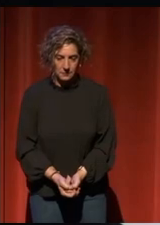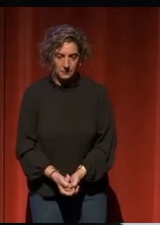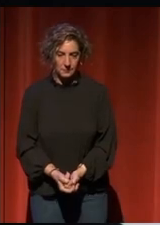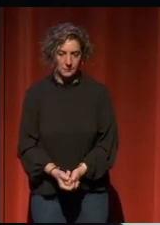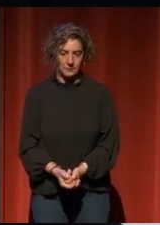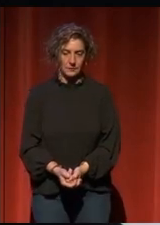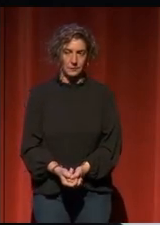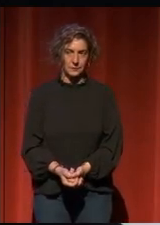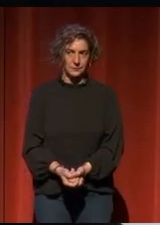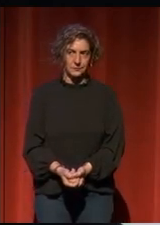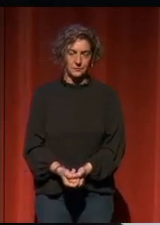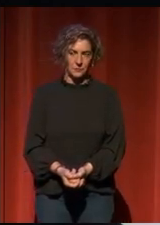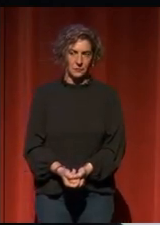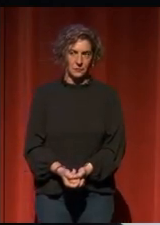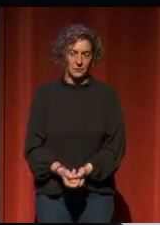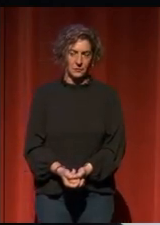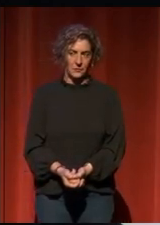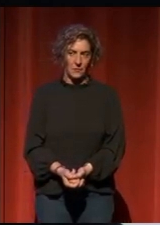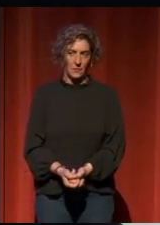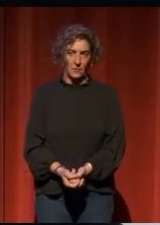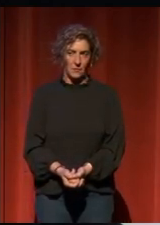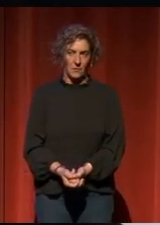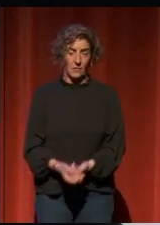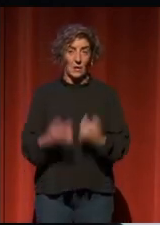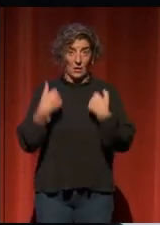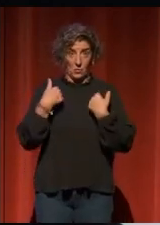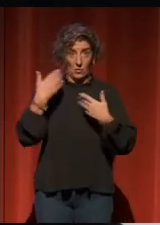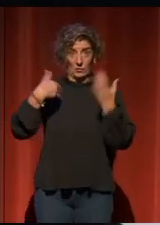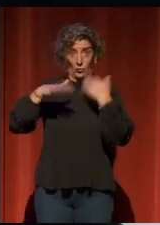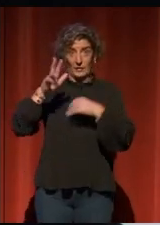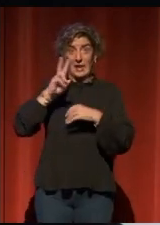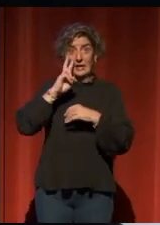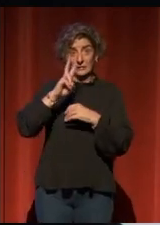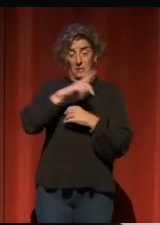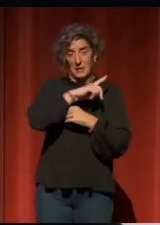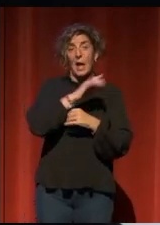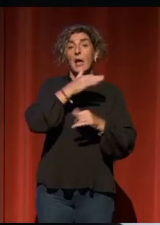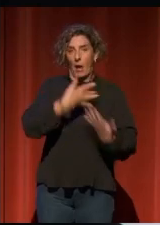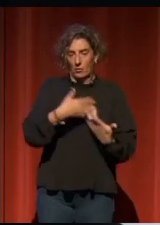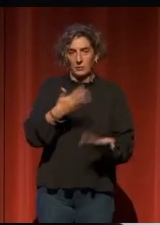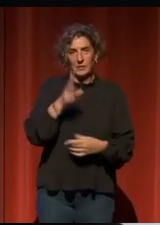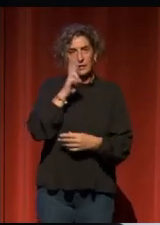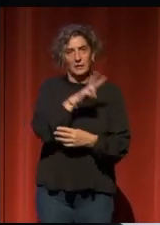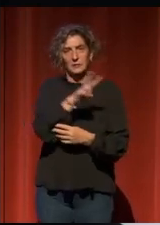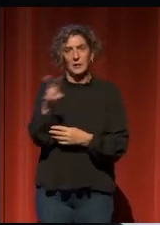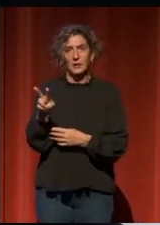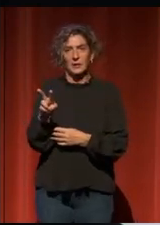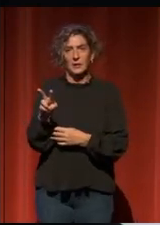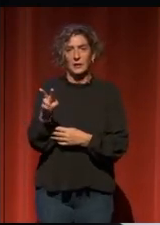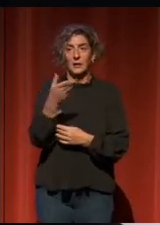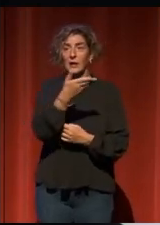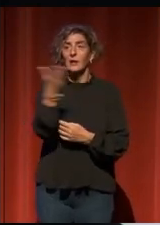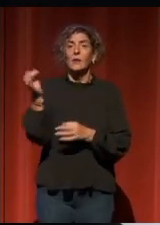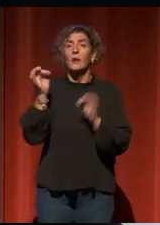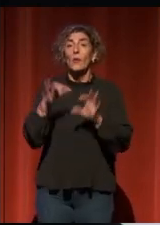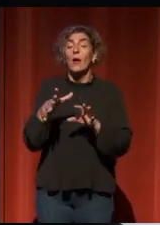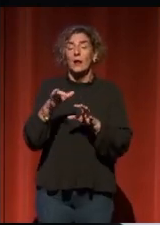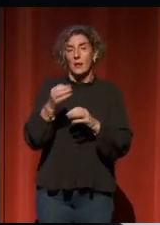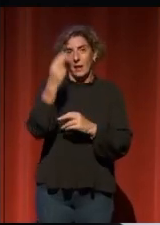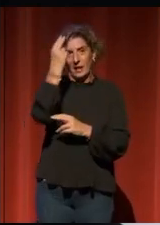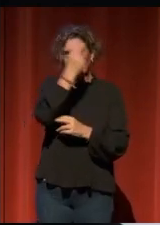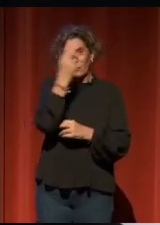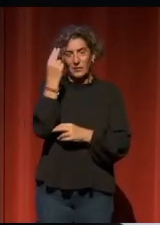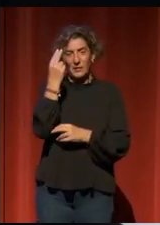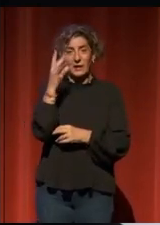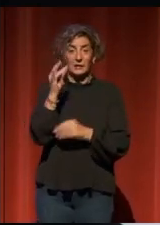Yo las veía, y las veo a ustedes, como las enfermeras de los